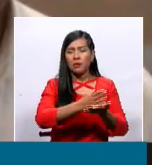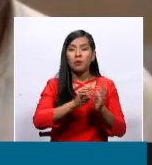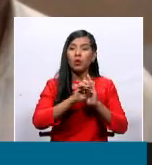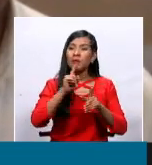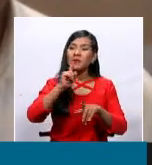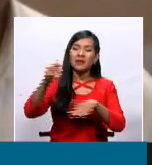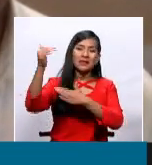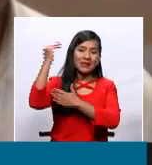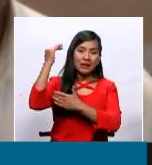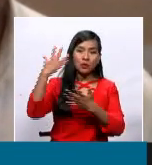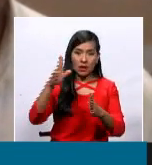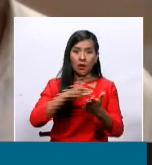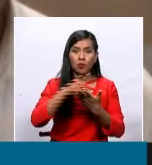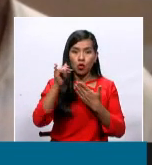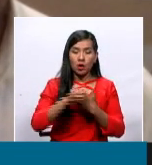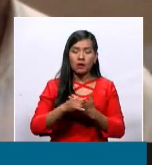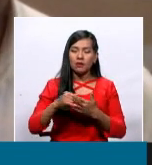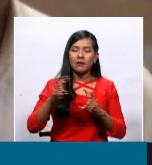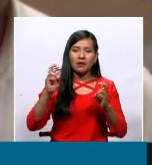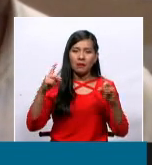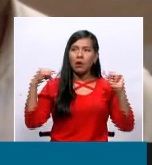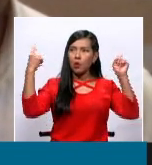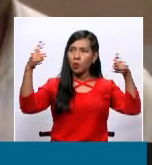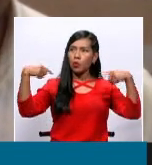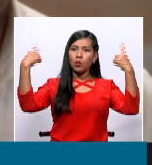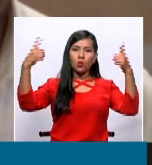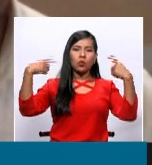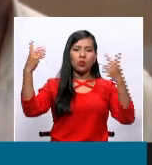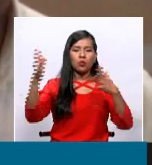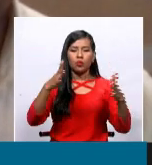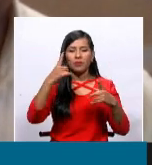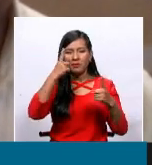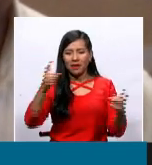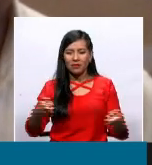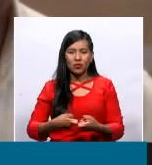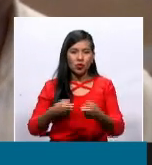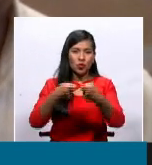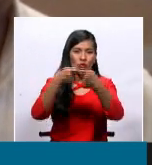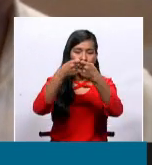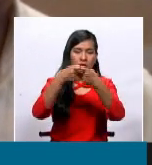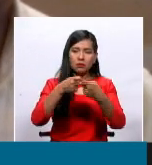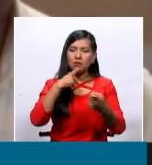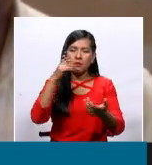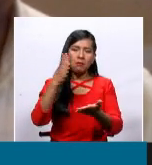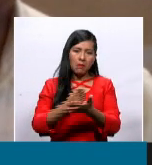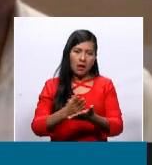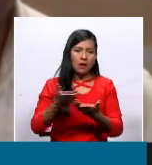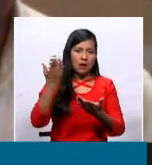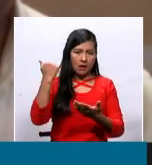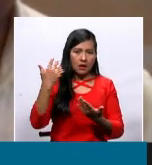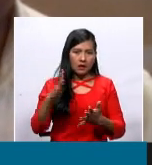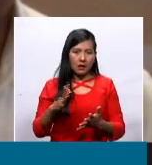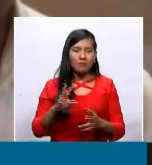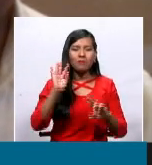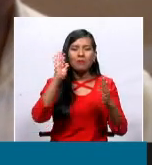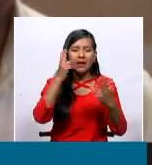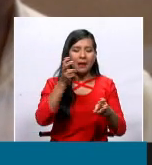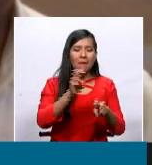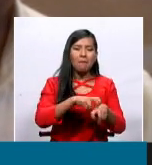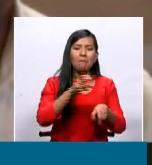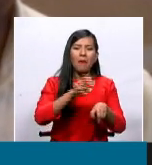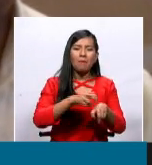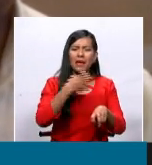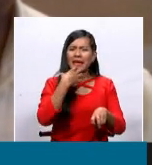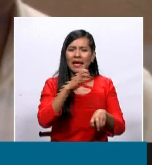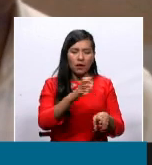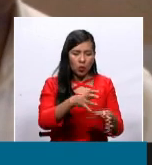de Santa Cruz, proyectos que estaban paralizados durante el gobierno de facto, agarró una papa caliente en lo